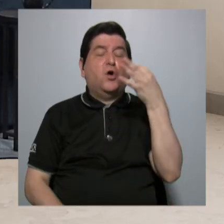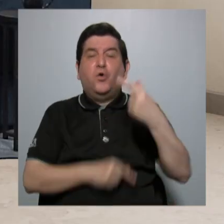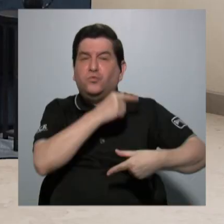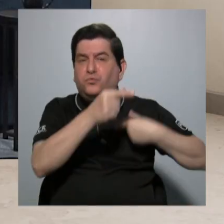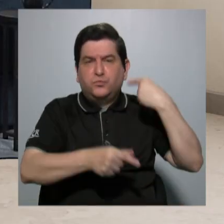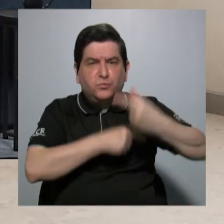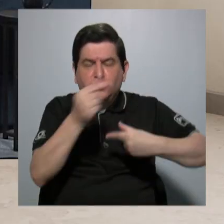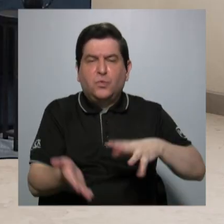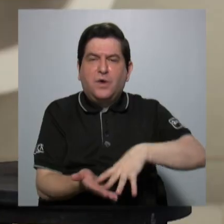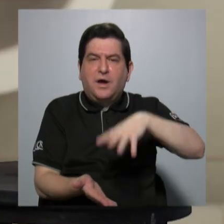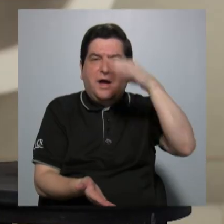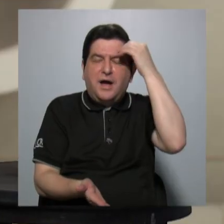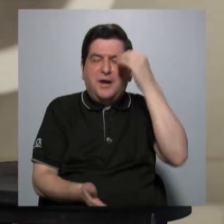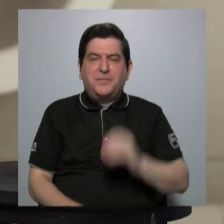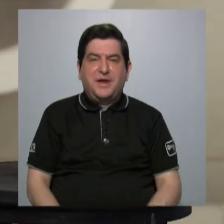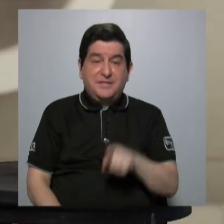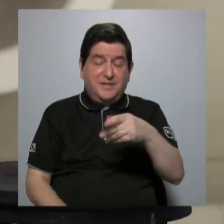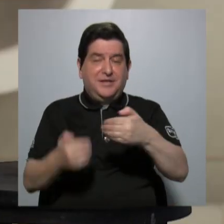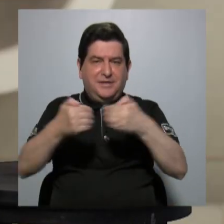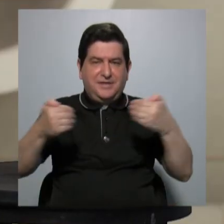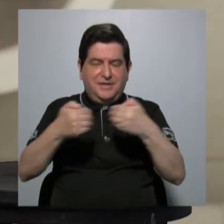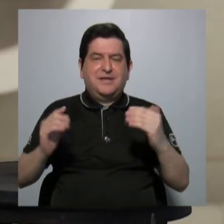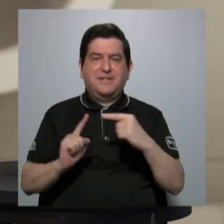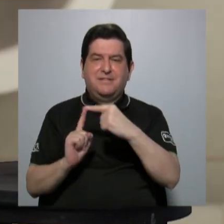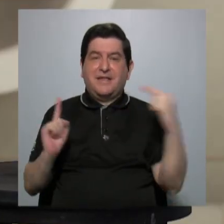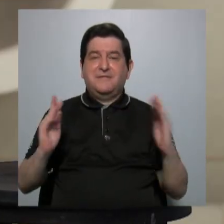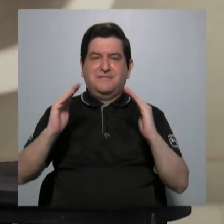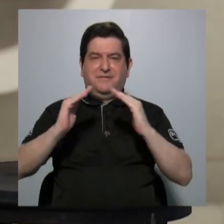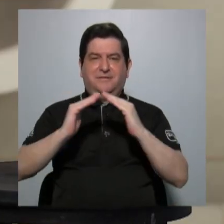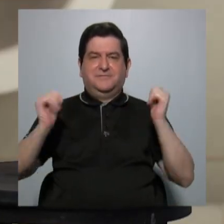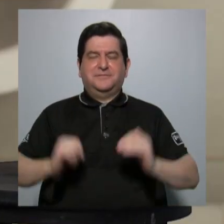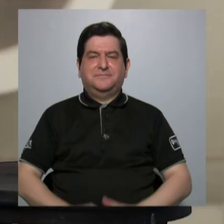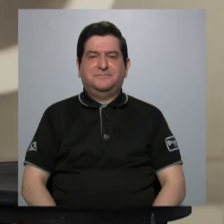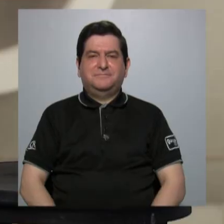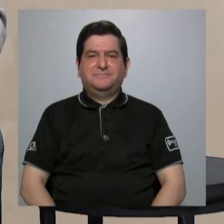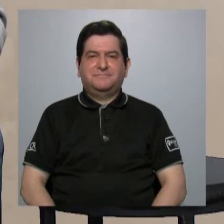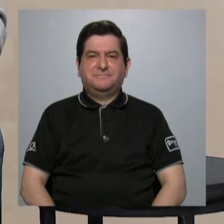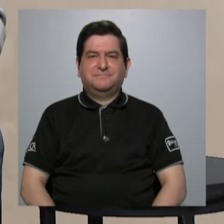las futuras generaciones aprendan a hacer esa separación en los hogares.